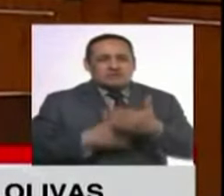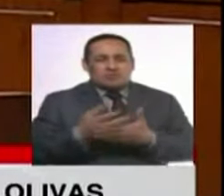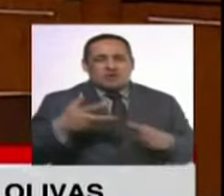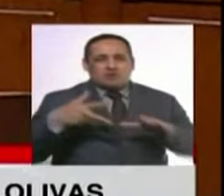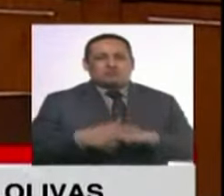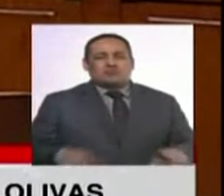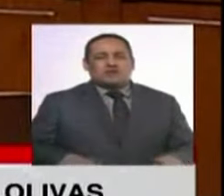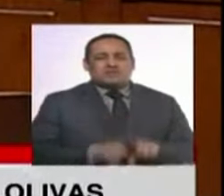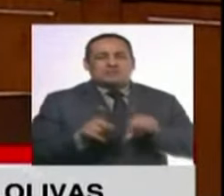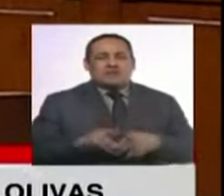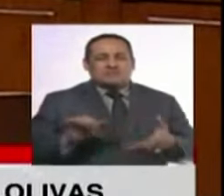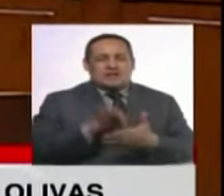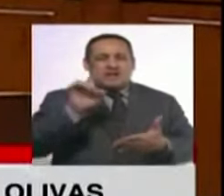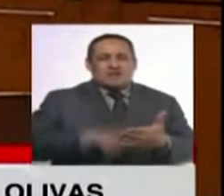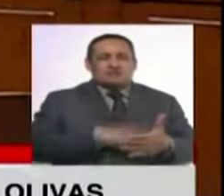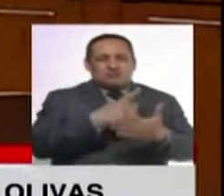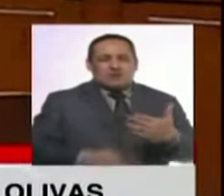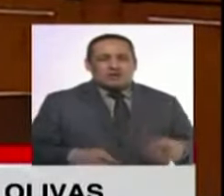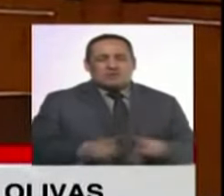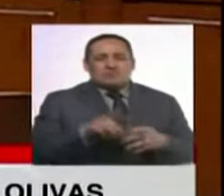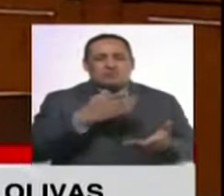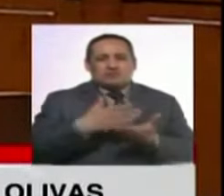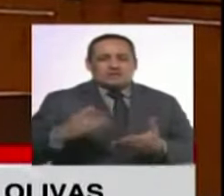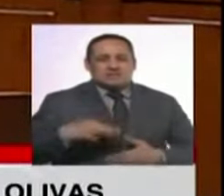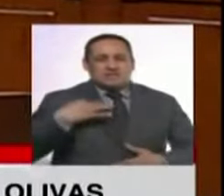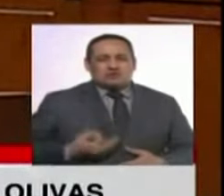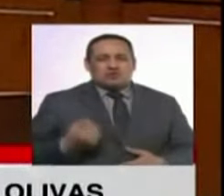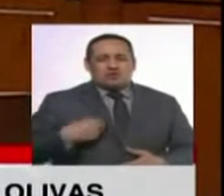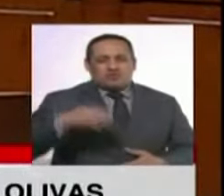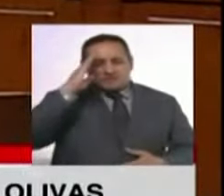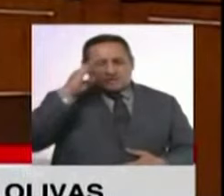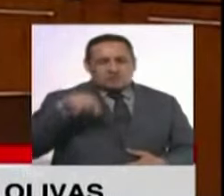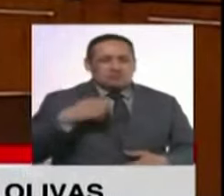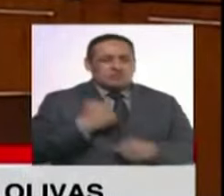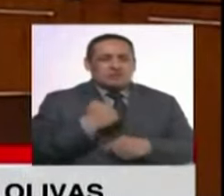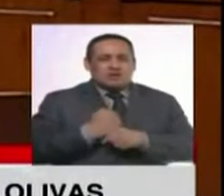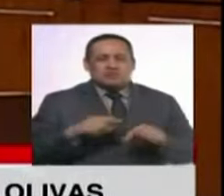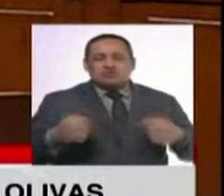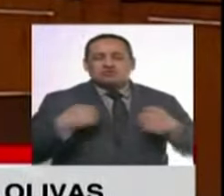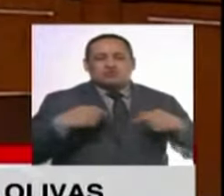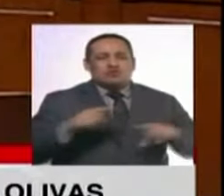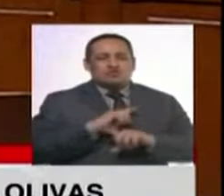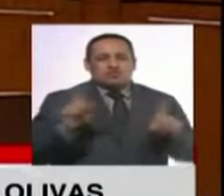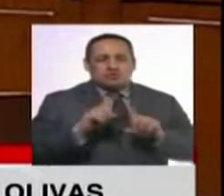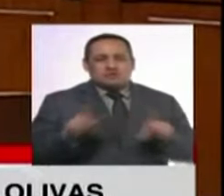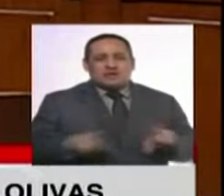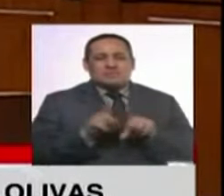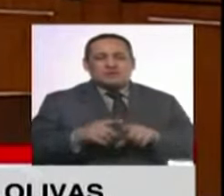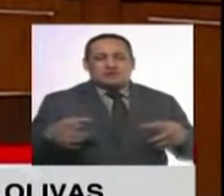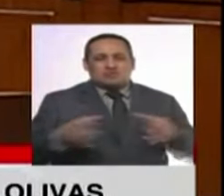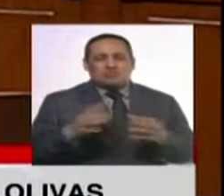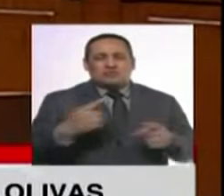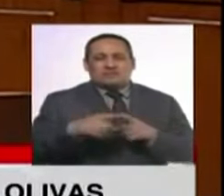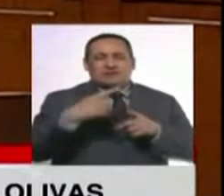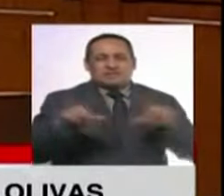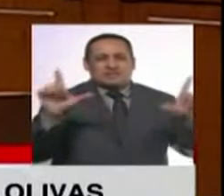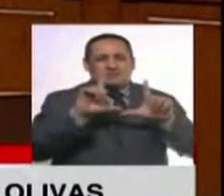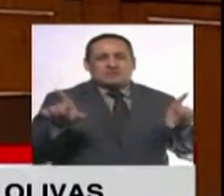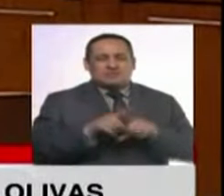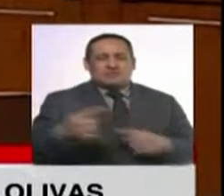obstruir o para desarticular o para sacar ese señor oficial del lugar donde está trabajando y yo los periodos periodísticos decían de todo